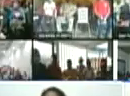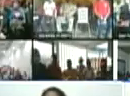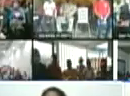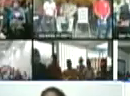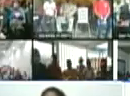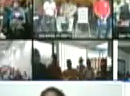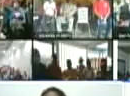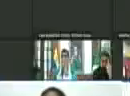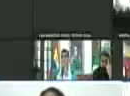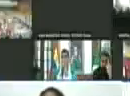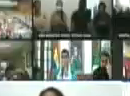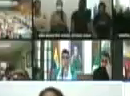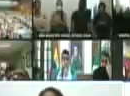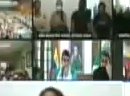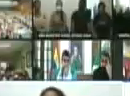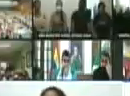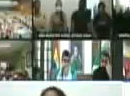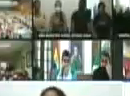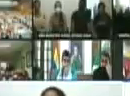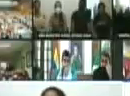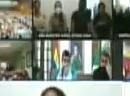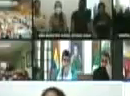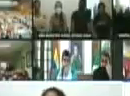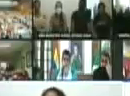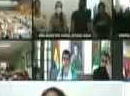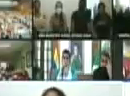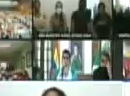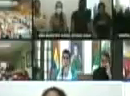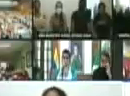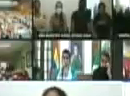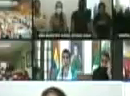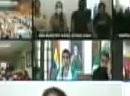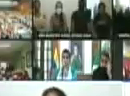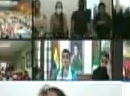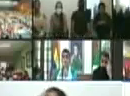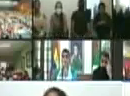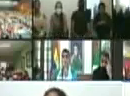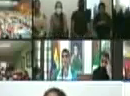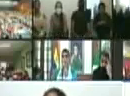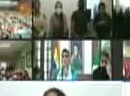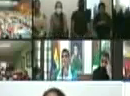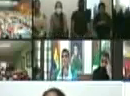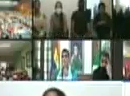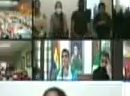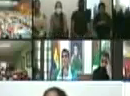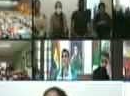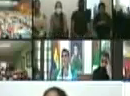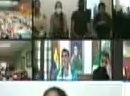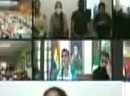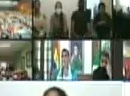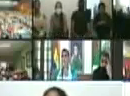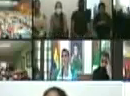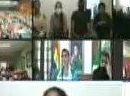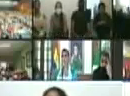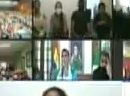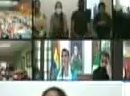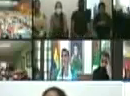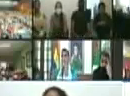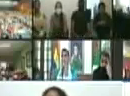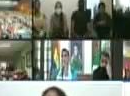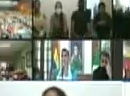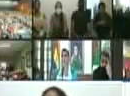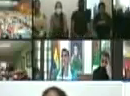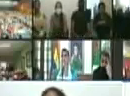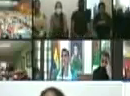to A. Viéndonos los ojos y viéndonos el alma. Más de 17.000, hay que echarle pierna. Esto es un